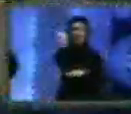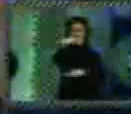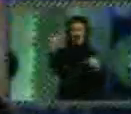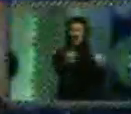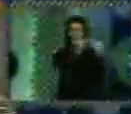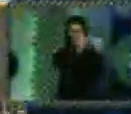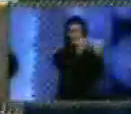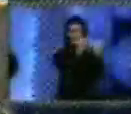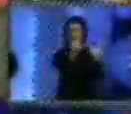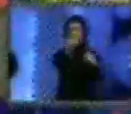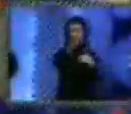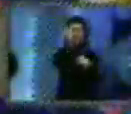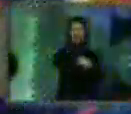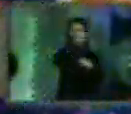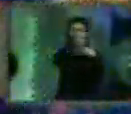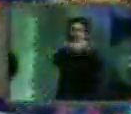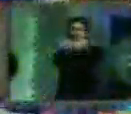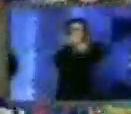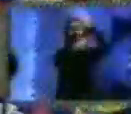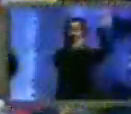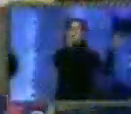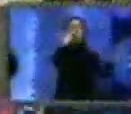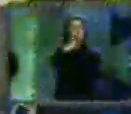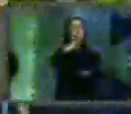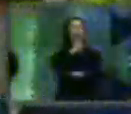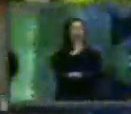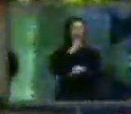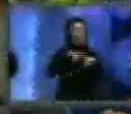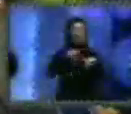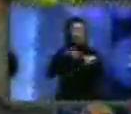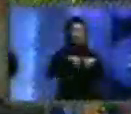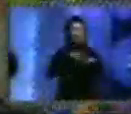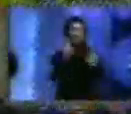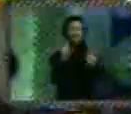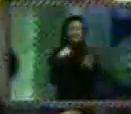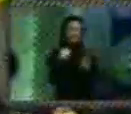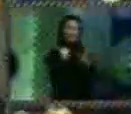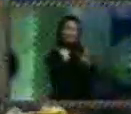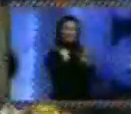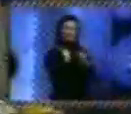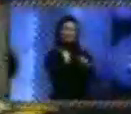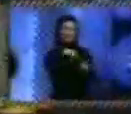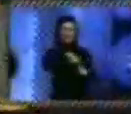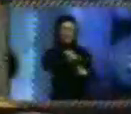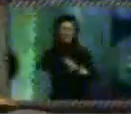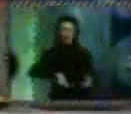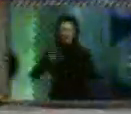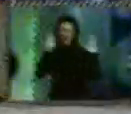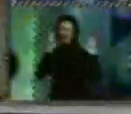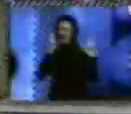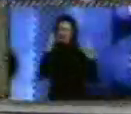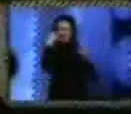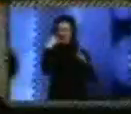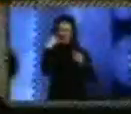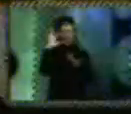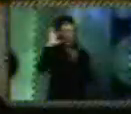Tenerife de raya multicolor. Orgullo, orgullo, orgullo. Me siento libre, soy una loca, ya sé lo que soy.